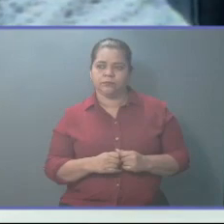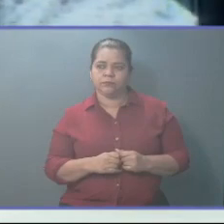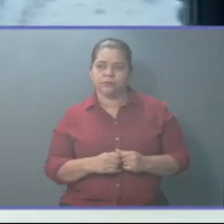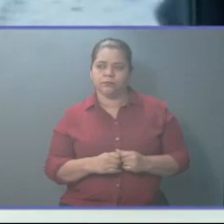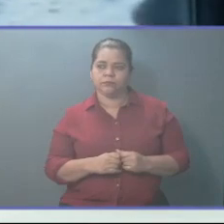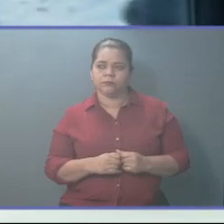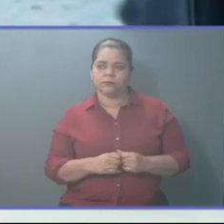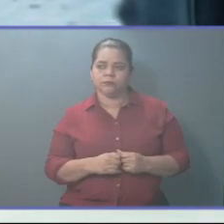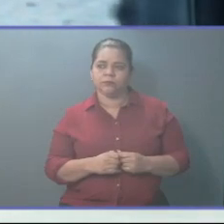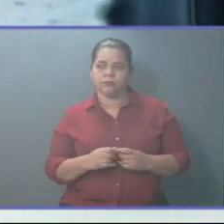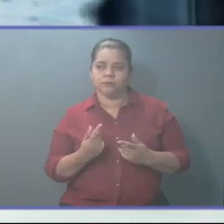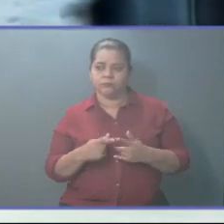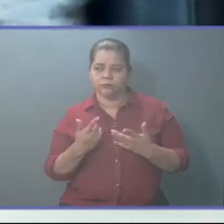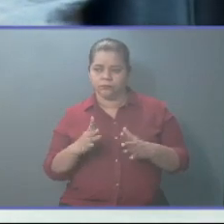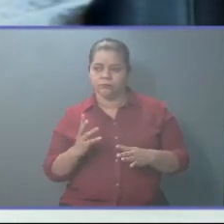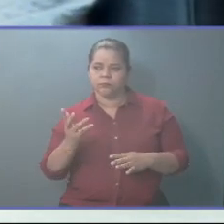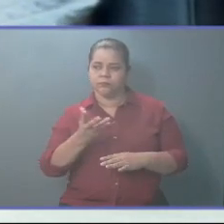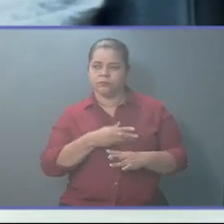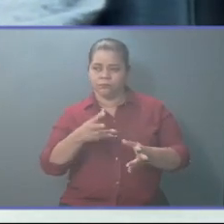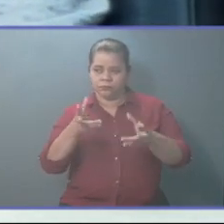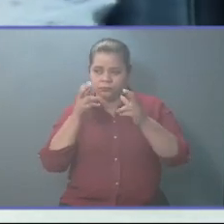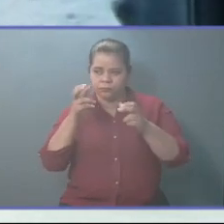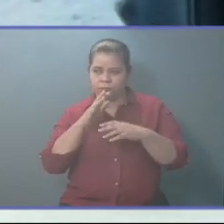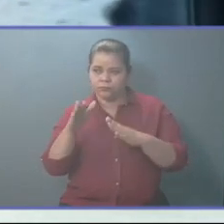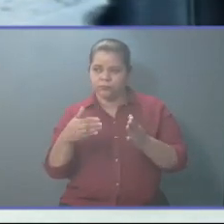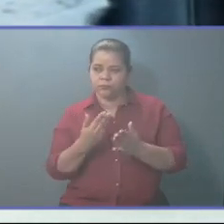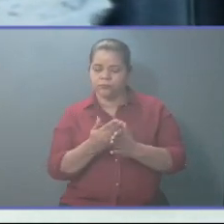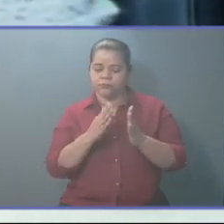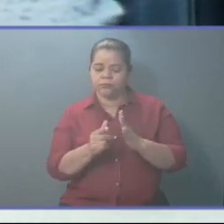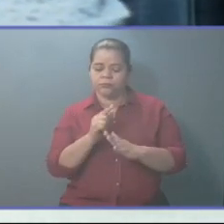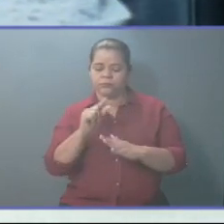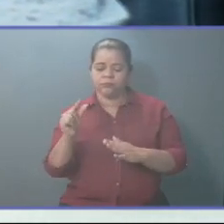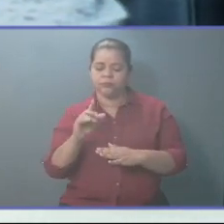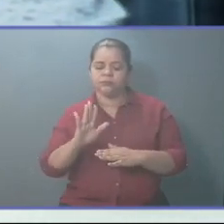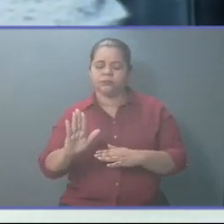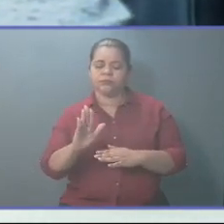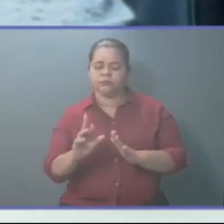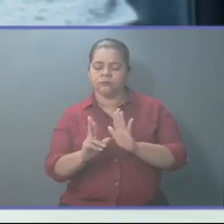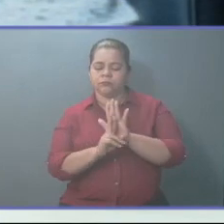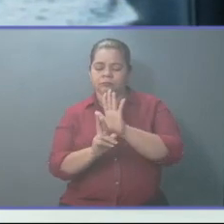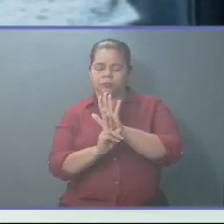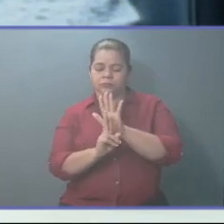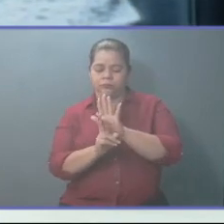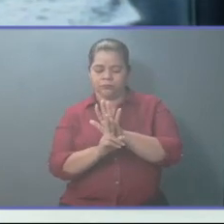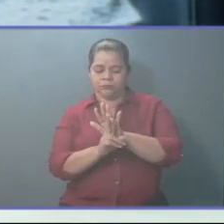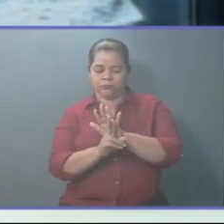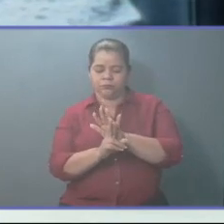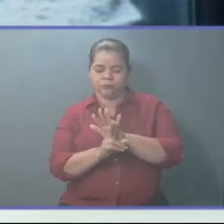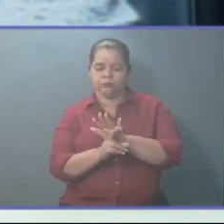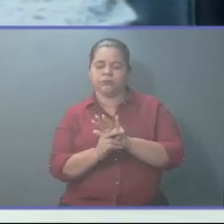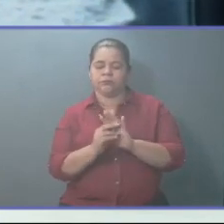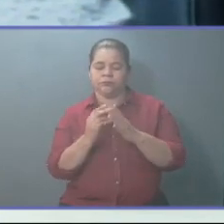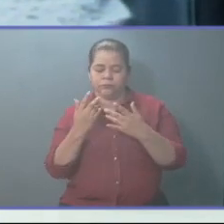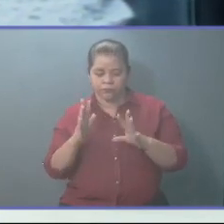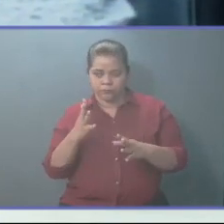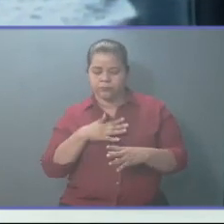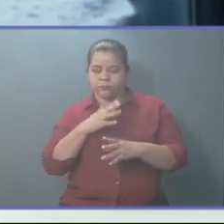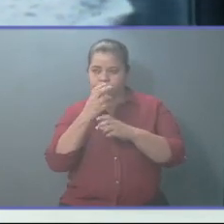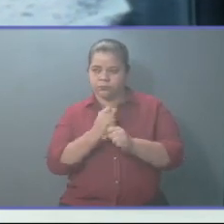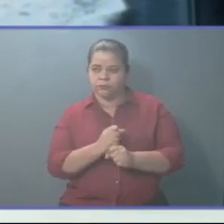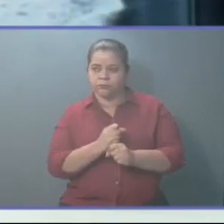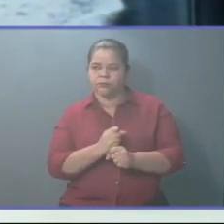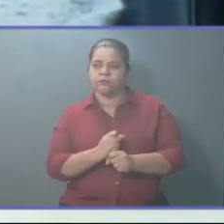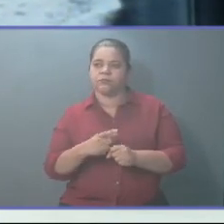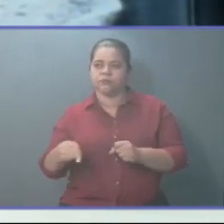de haberlos escogido a las instituciones que ustedes representan y que estamos seguros